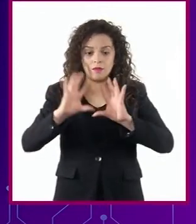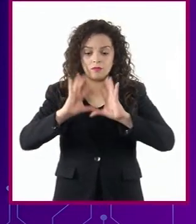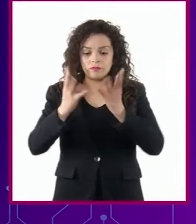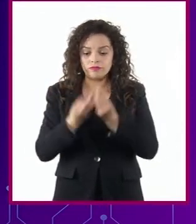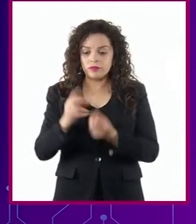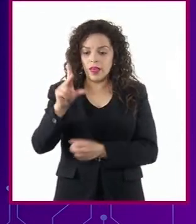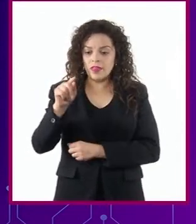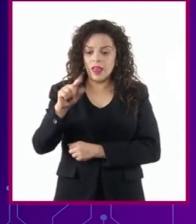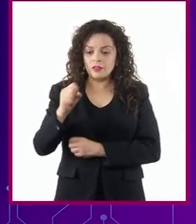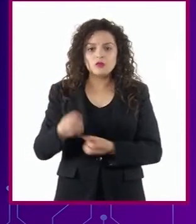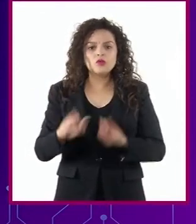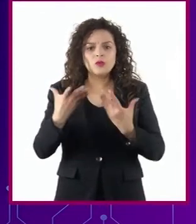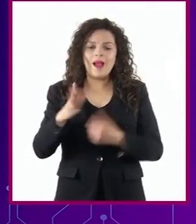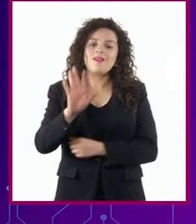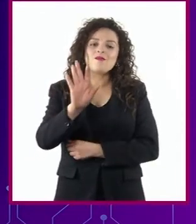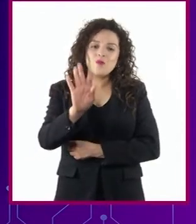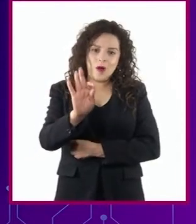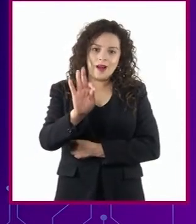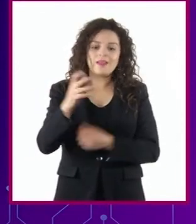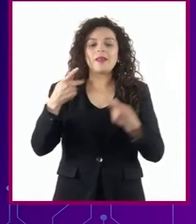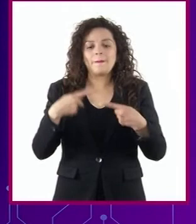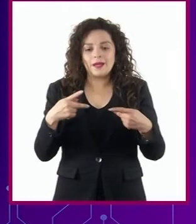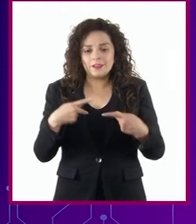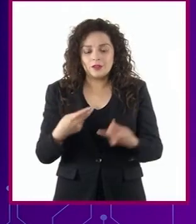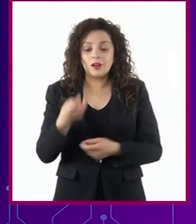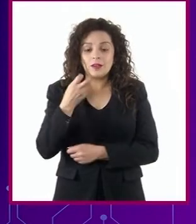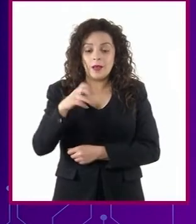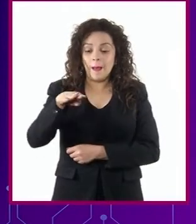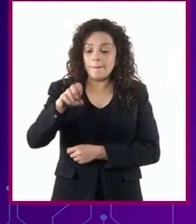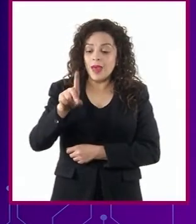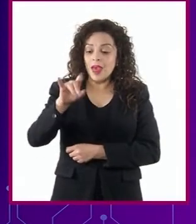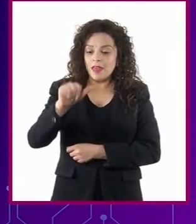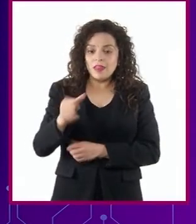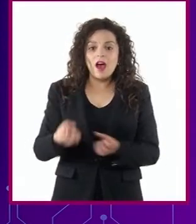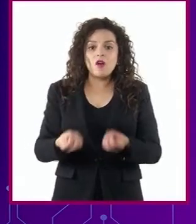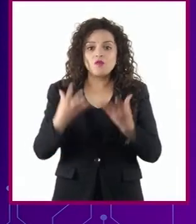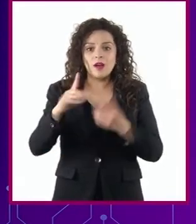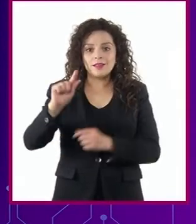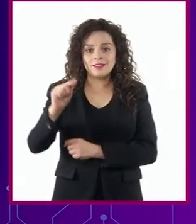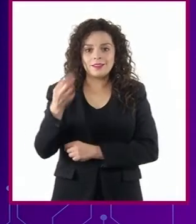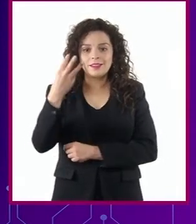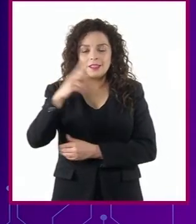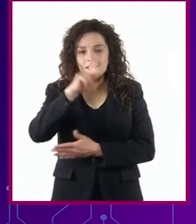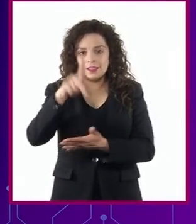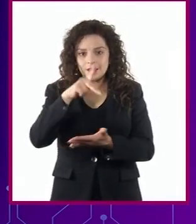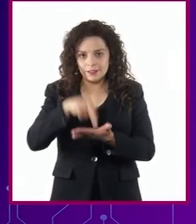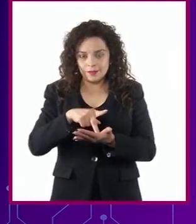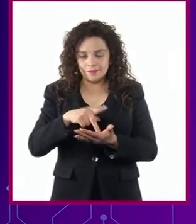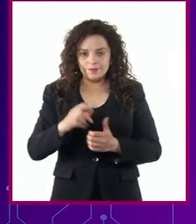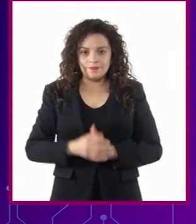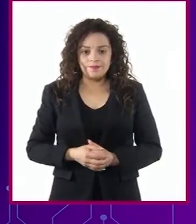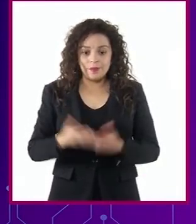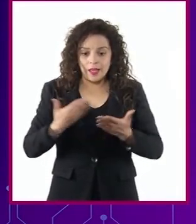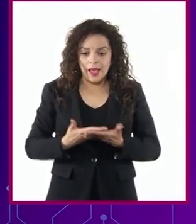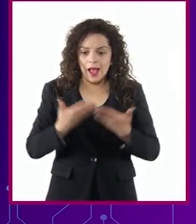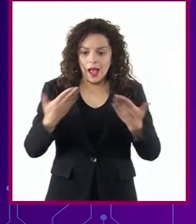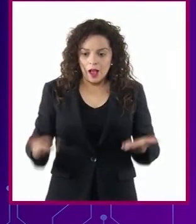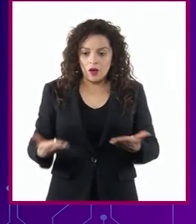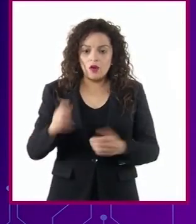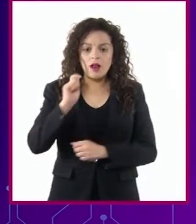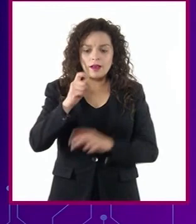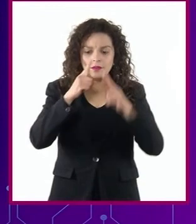datos, que es 40. Así que la media de este grupo es de 73 kilogramos. Calcularemos ahora la